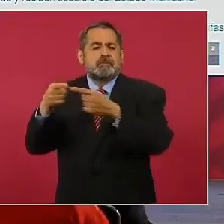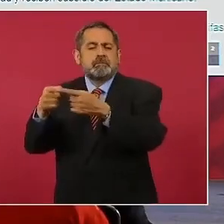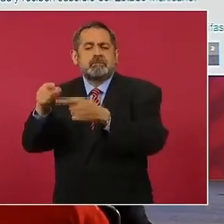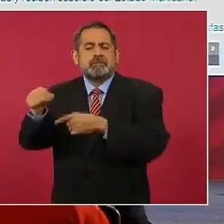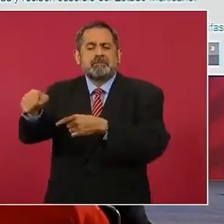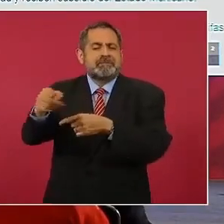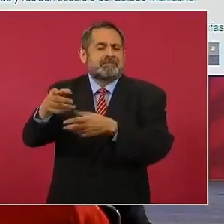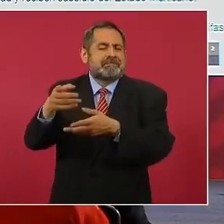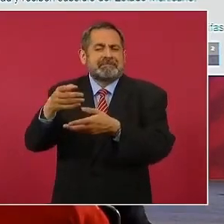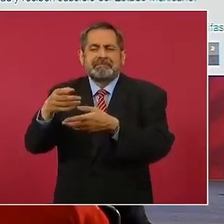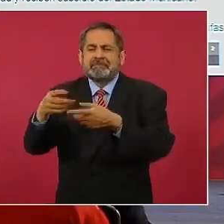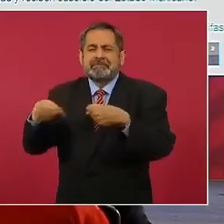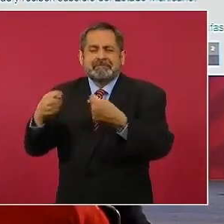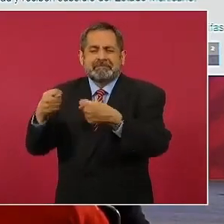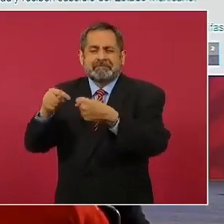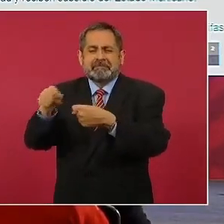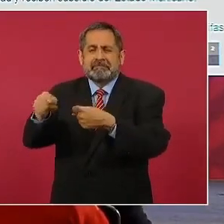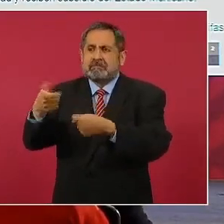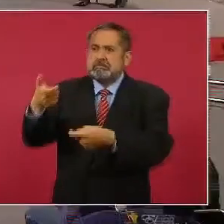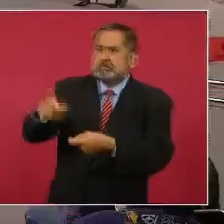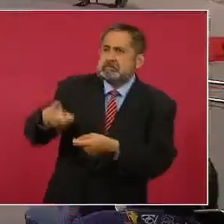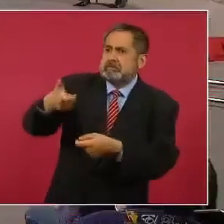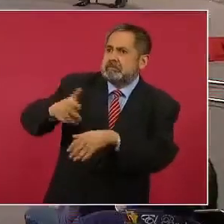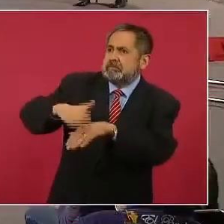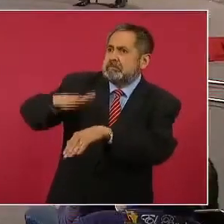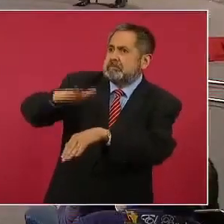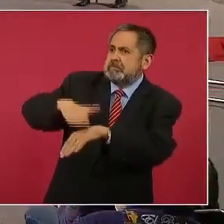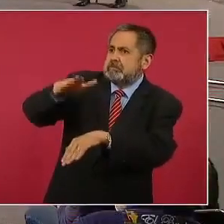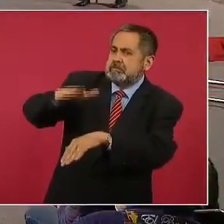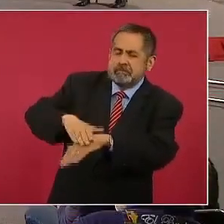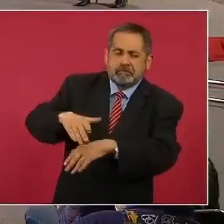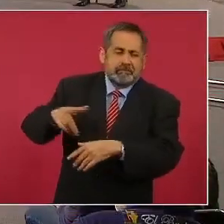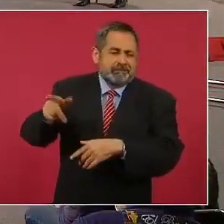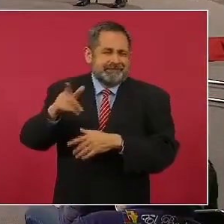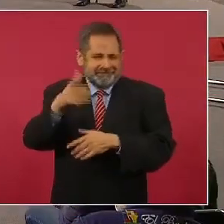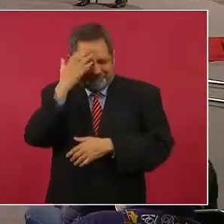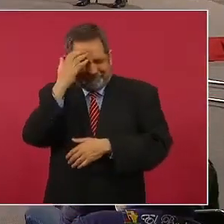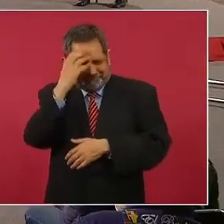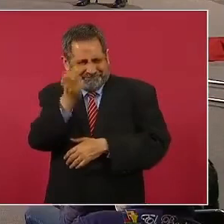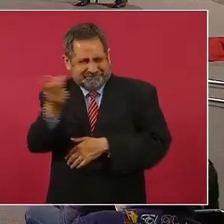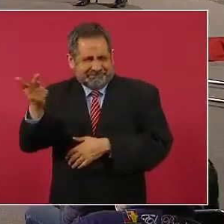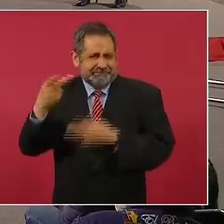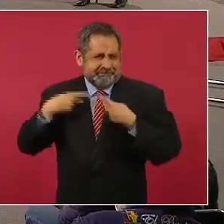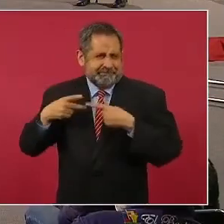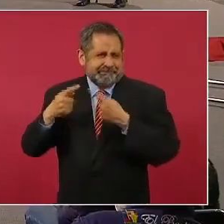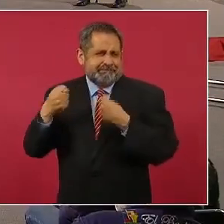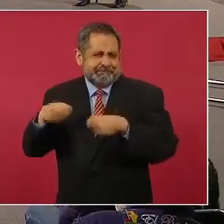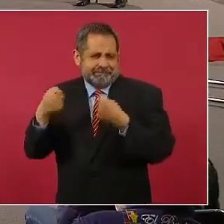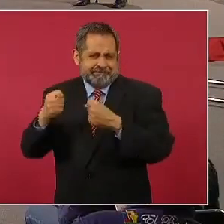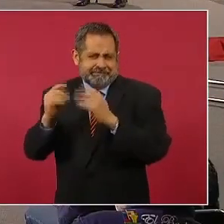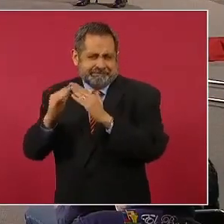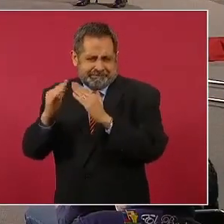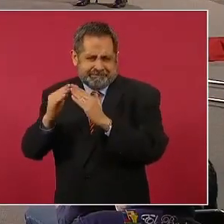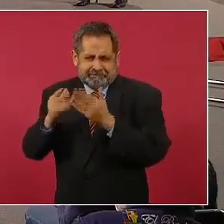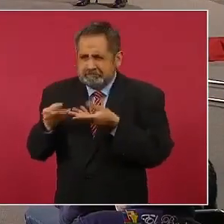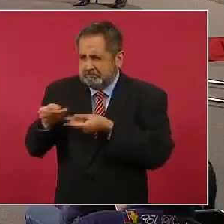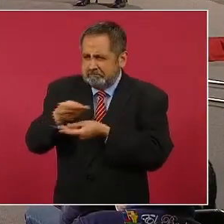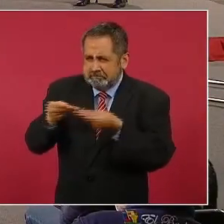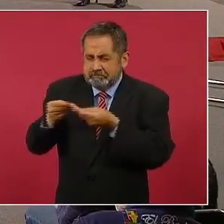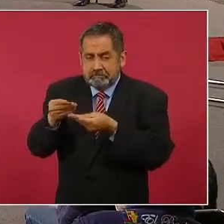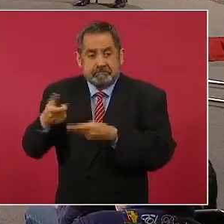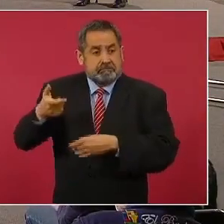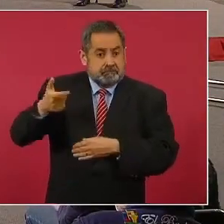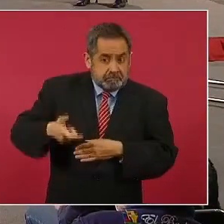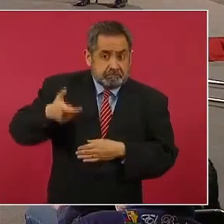o incluso buena parte de los hogares mexicanos, que digamos nosotros sostenemos esos datos. Ahorita lo vamos a ir viendo. Eso quiere